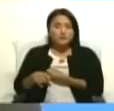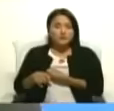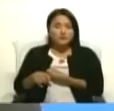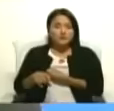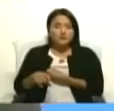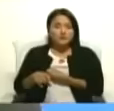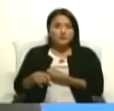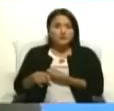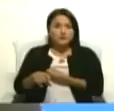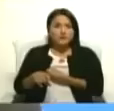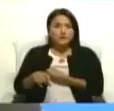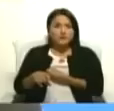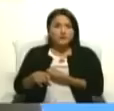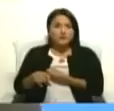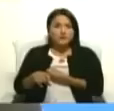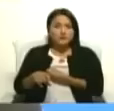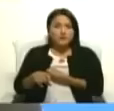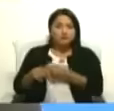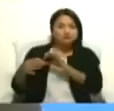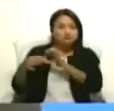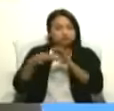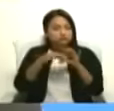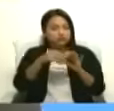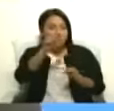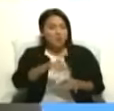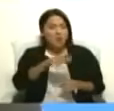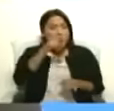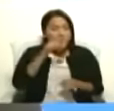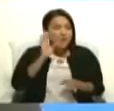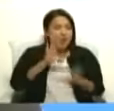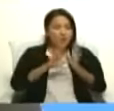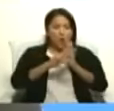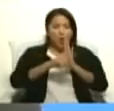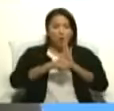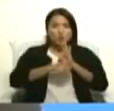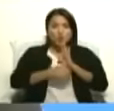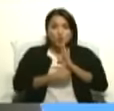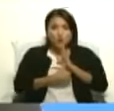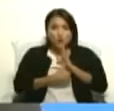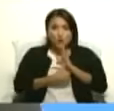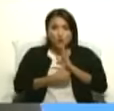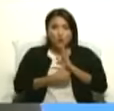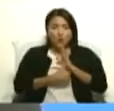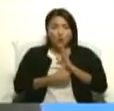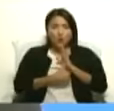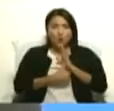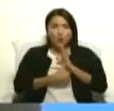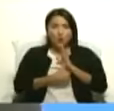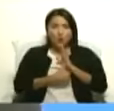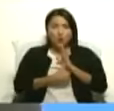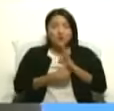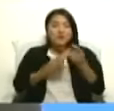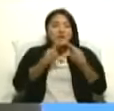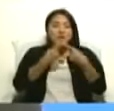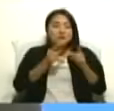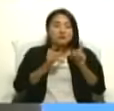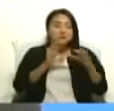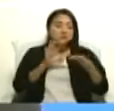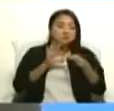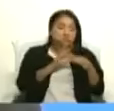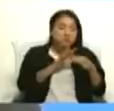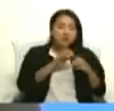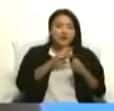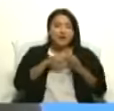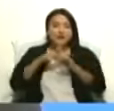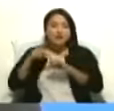un hombre con antecedentes de corrupción que está completamente a Merced de lo que le diga Leon móvil